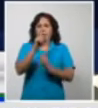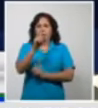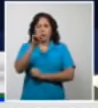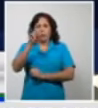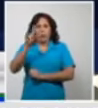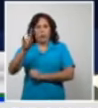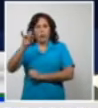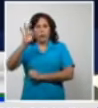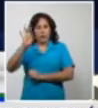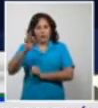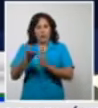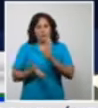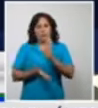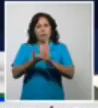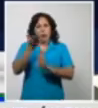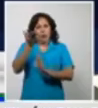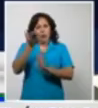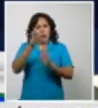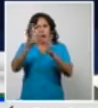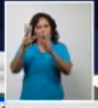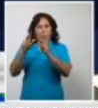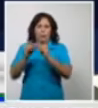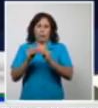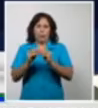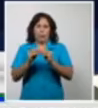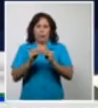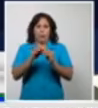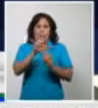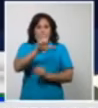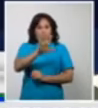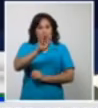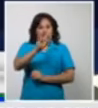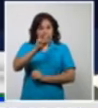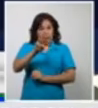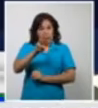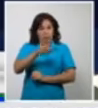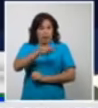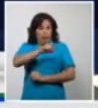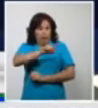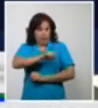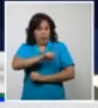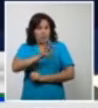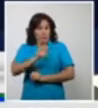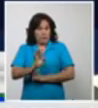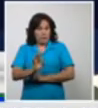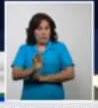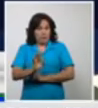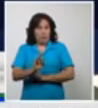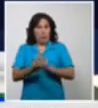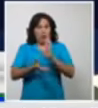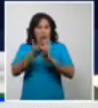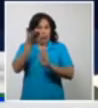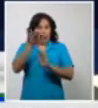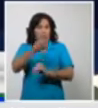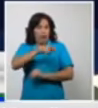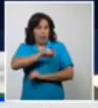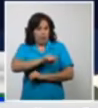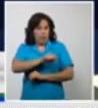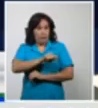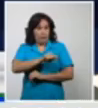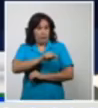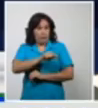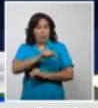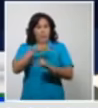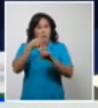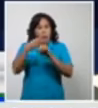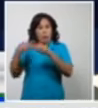1.193 altas acumuladas, 53 en el día de ayer, en el día de ayer. Eso es el